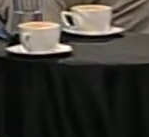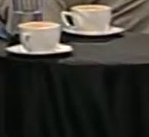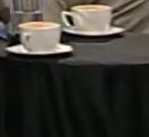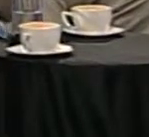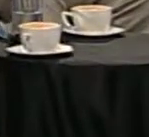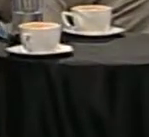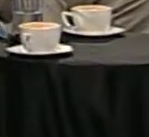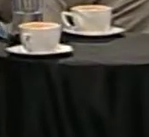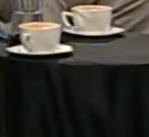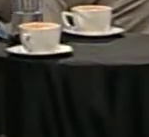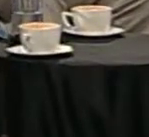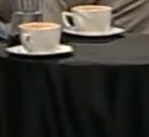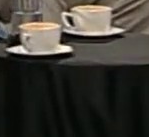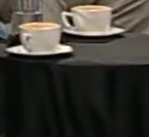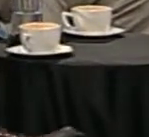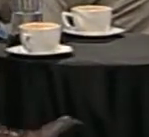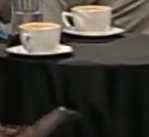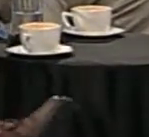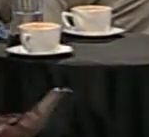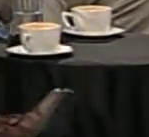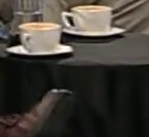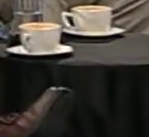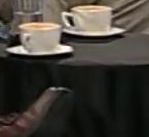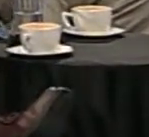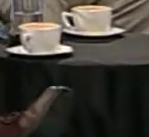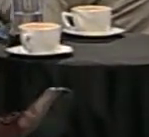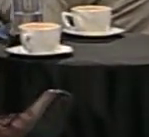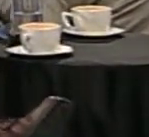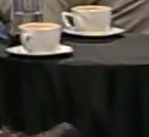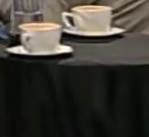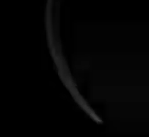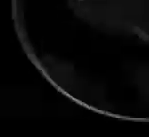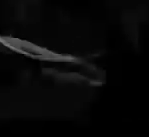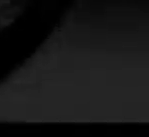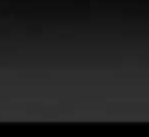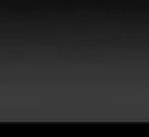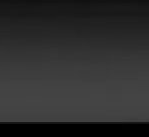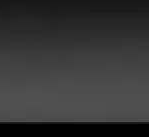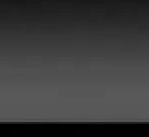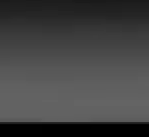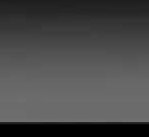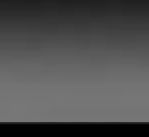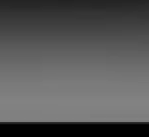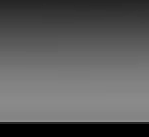Sí. Sí, sí, sí, no, no, no, eso sí. Saquen, ahí así. Siguen trabajando.